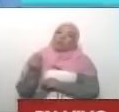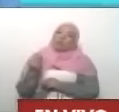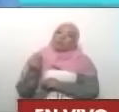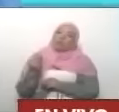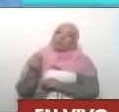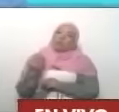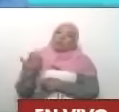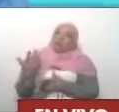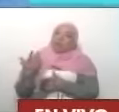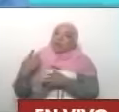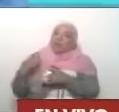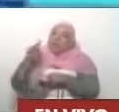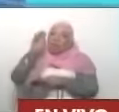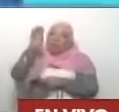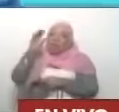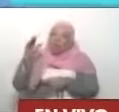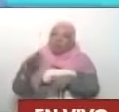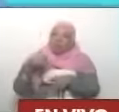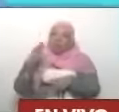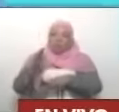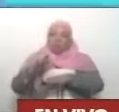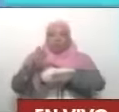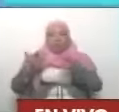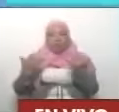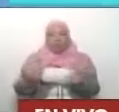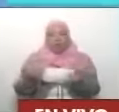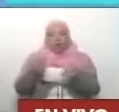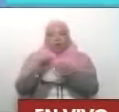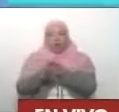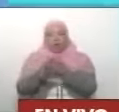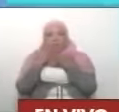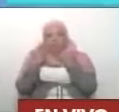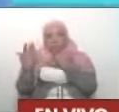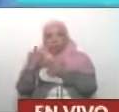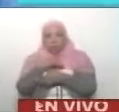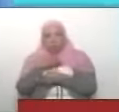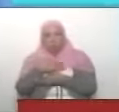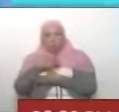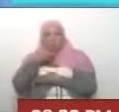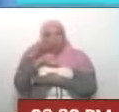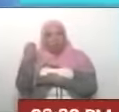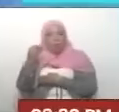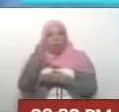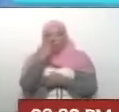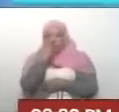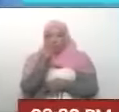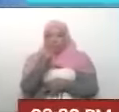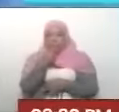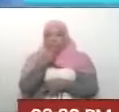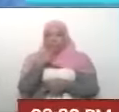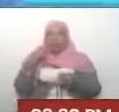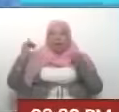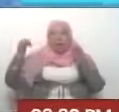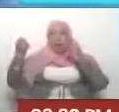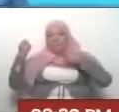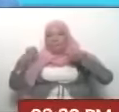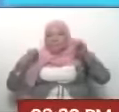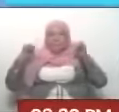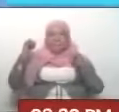para adelante, pues, las ganas de poner sus manos a disposición, y creo que eso nos llena de mucho orgullo. Gracias por invitarnos a este matiné